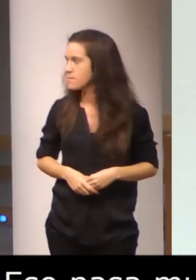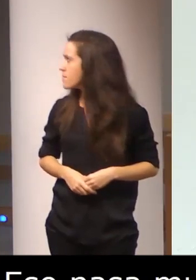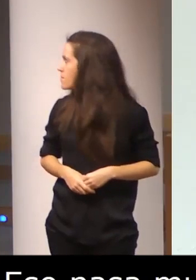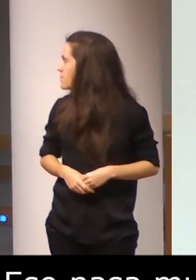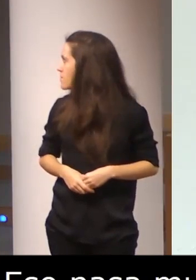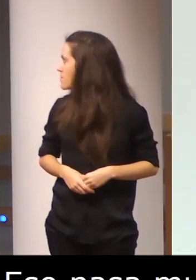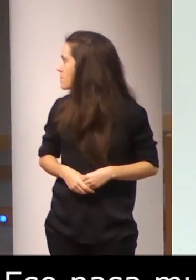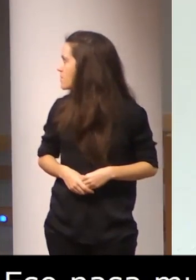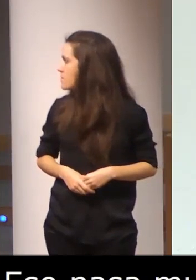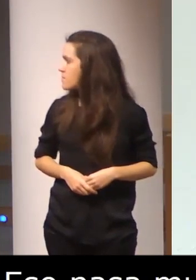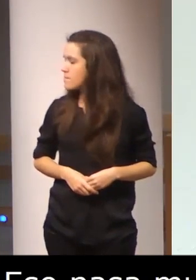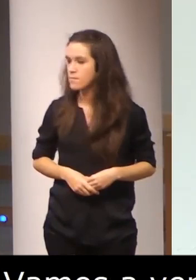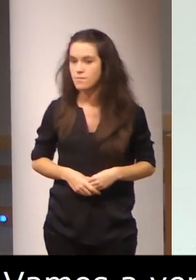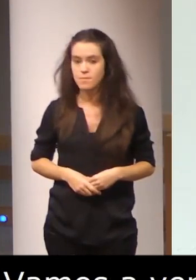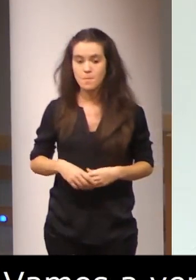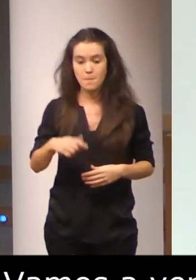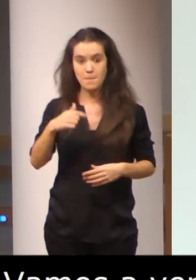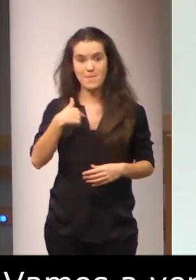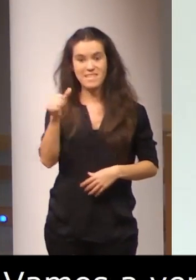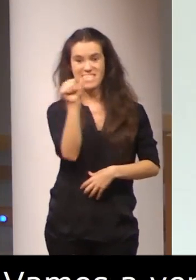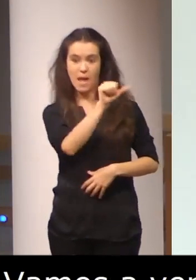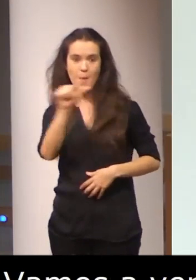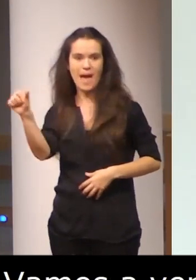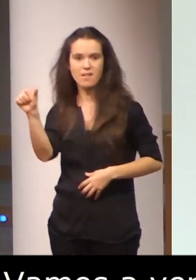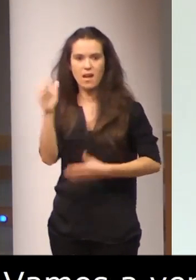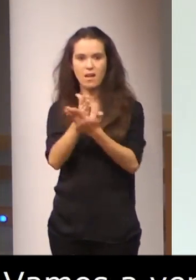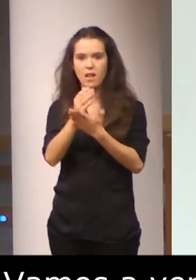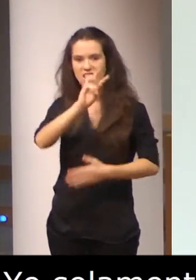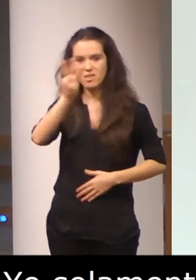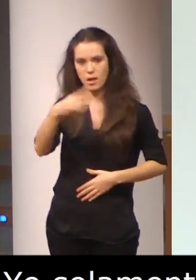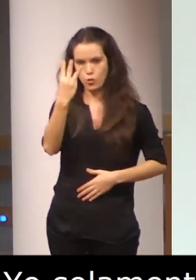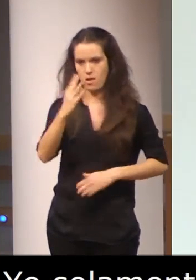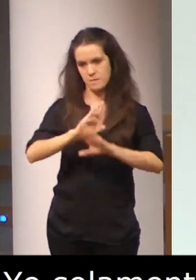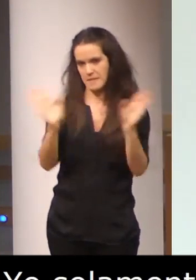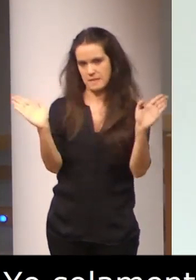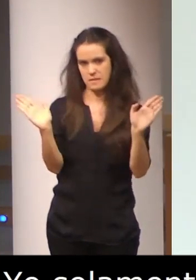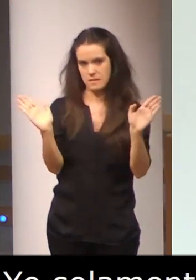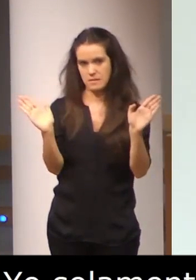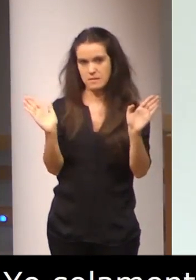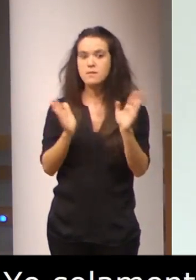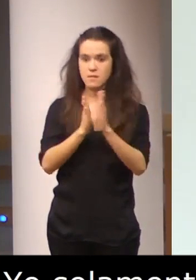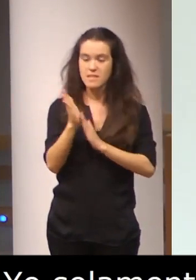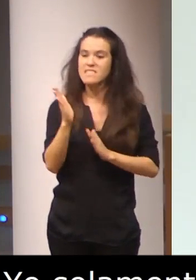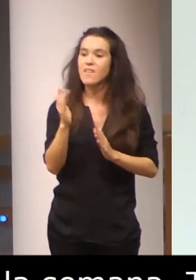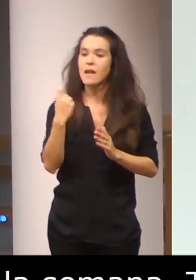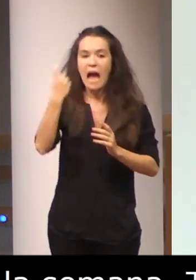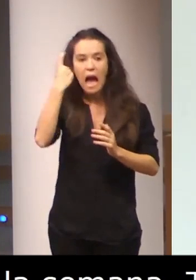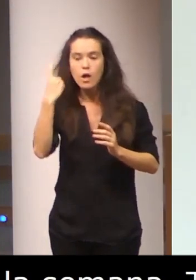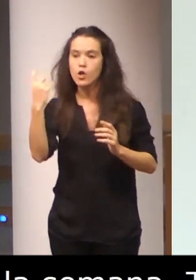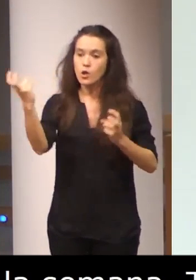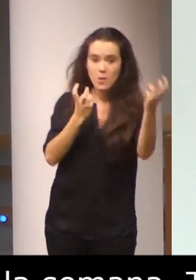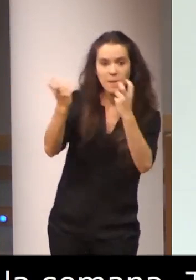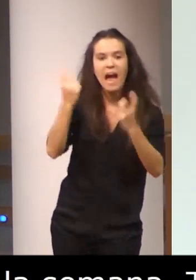Yo solamente tengo 3 horas de clase a la semana. 3 horas de clase a la semana, que entre que llegan los alumnos y se van